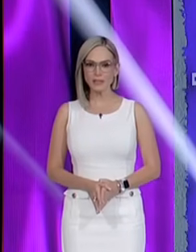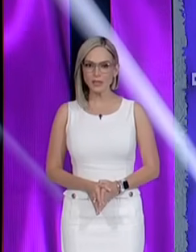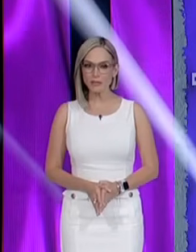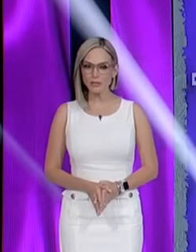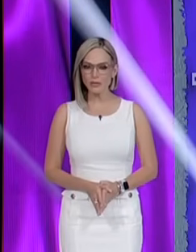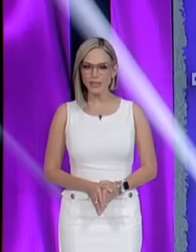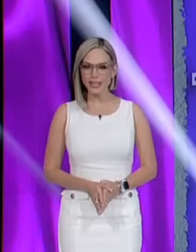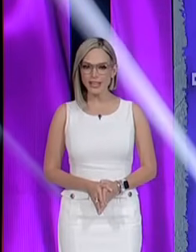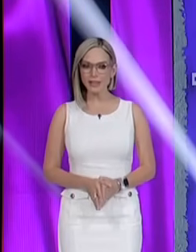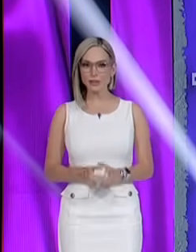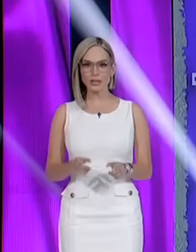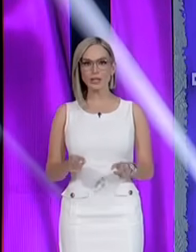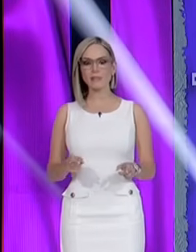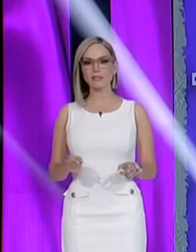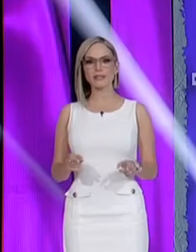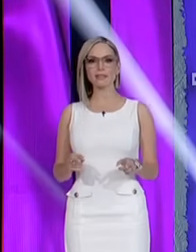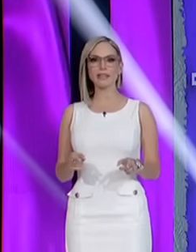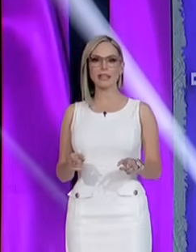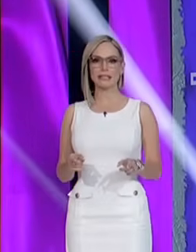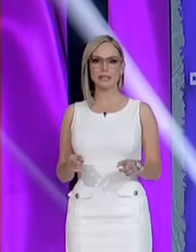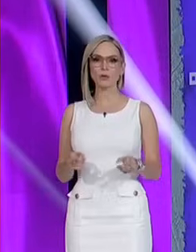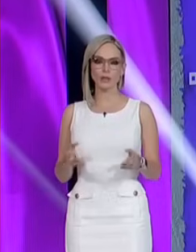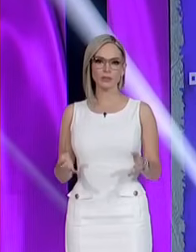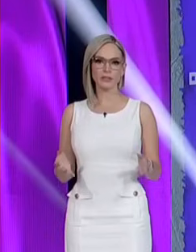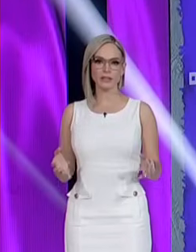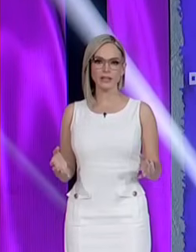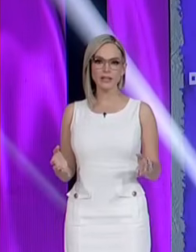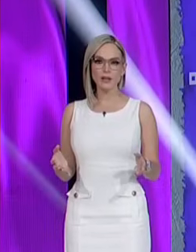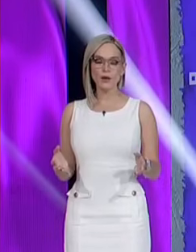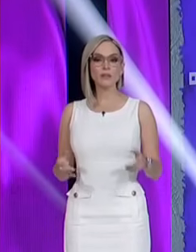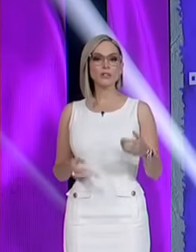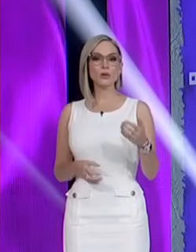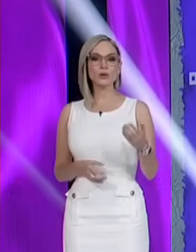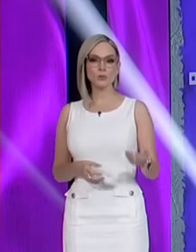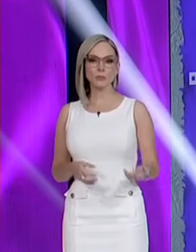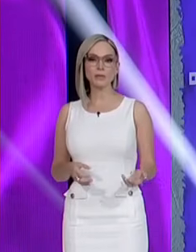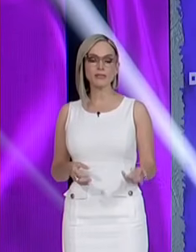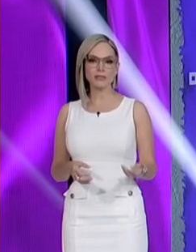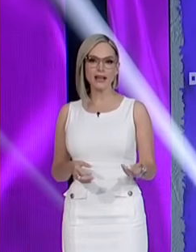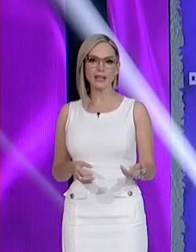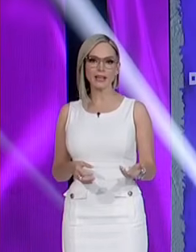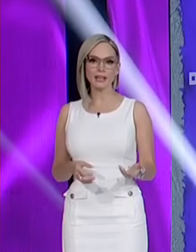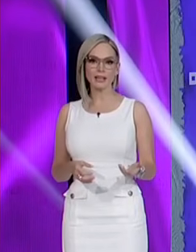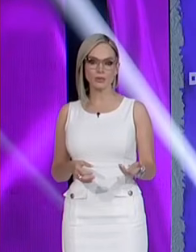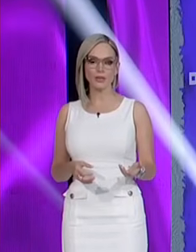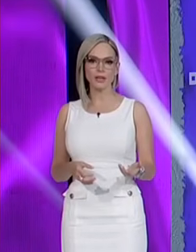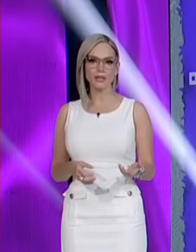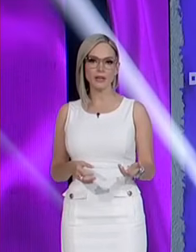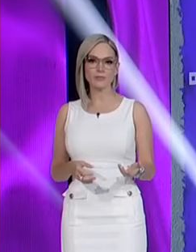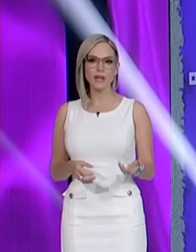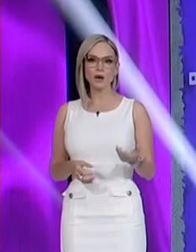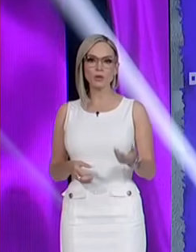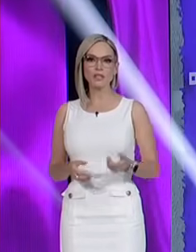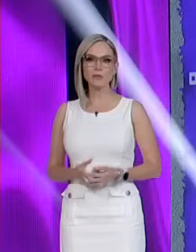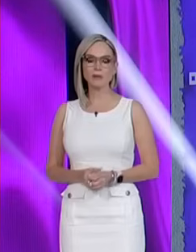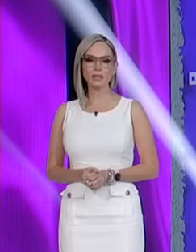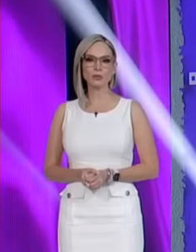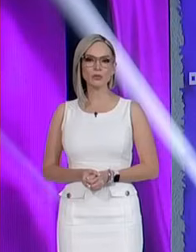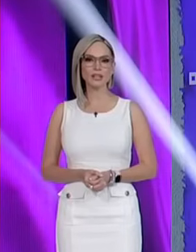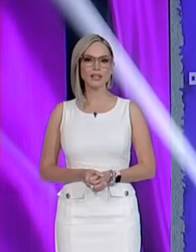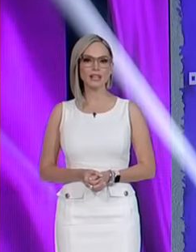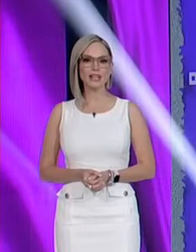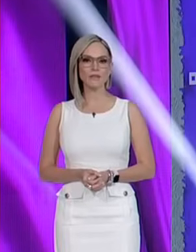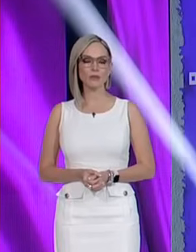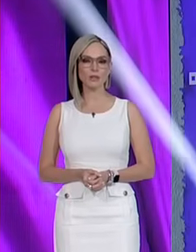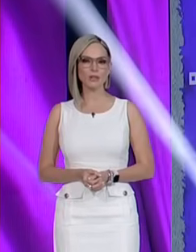Y les platico que a mediodía la consejera presidenta del INE, Guadalupe Taddei, ofreció su primer mensaje a la ciudadanía. Aurora Cepeda, tú